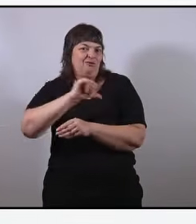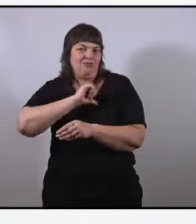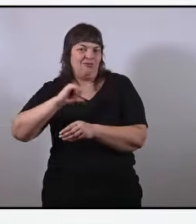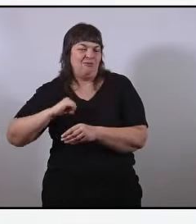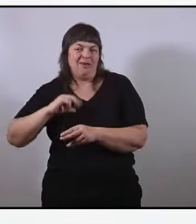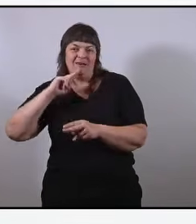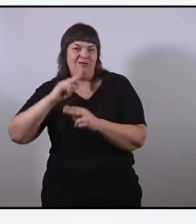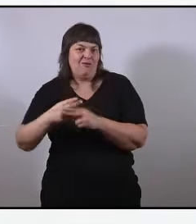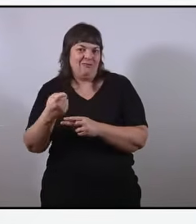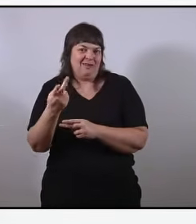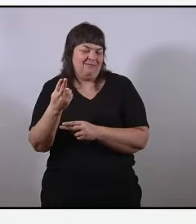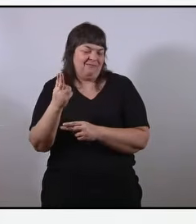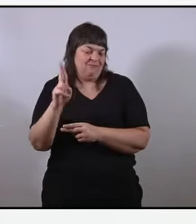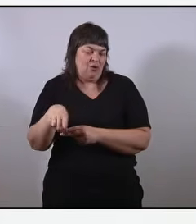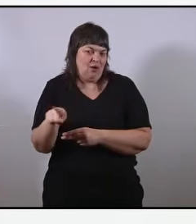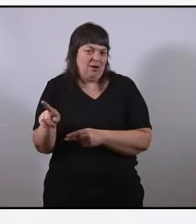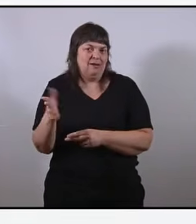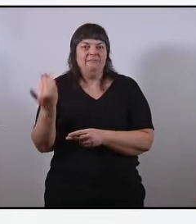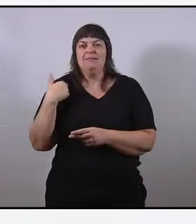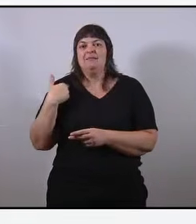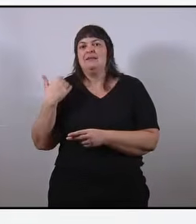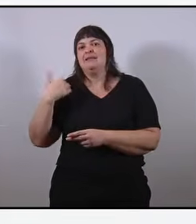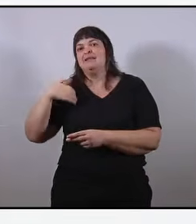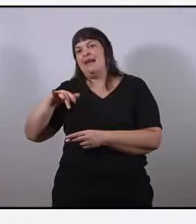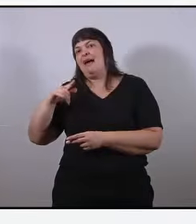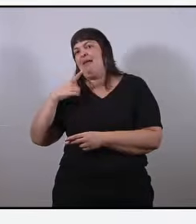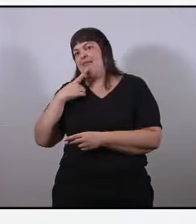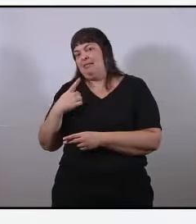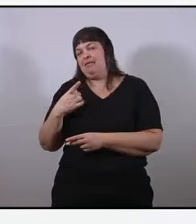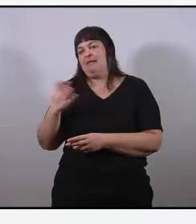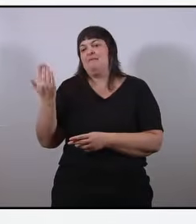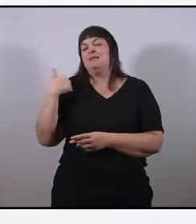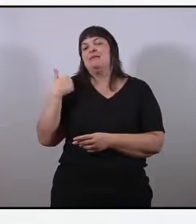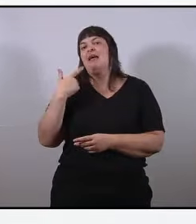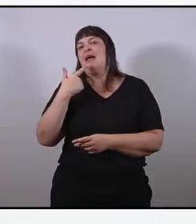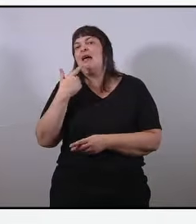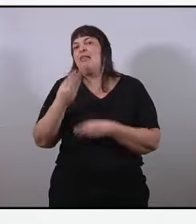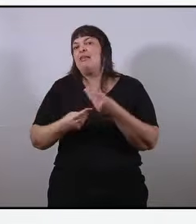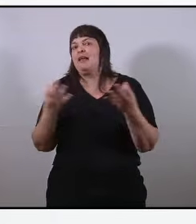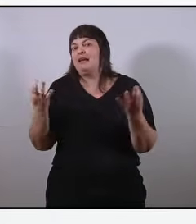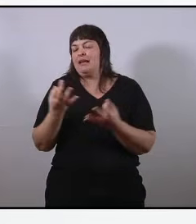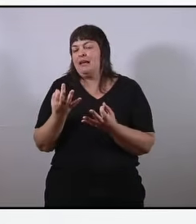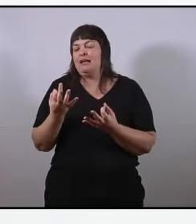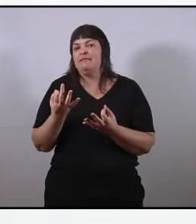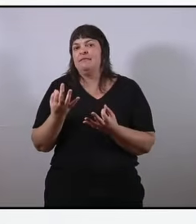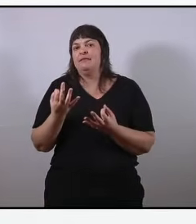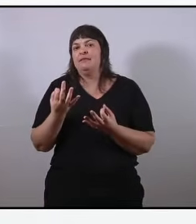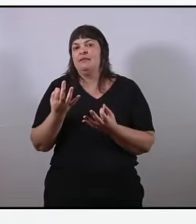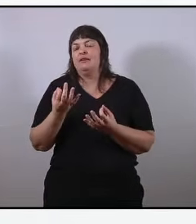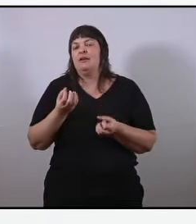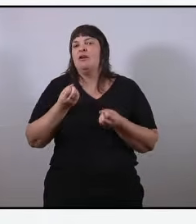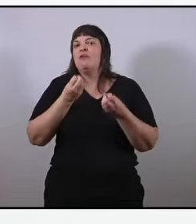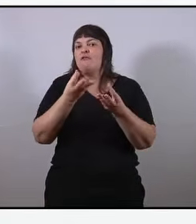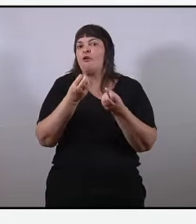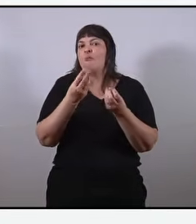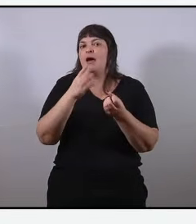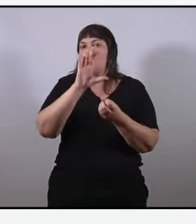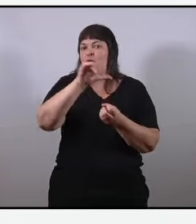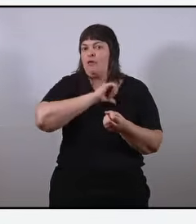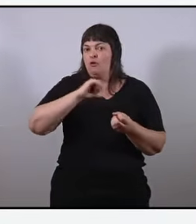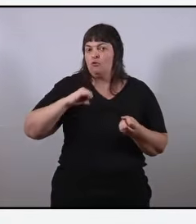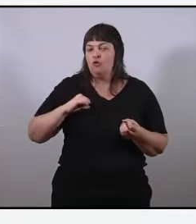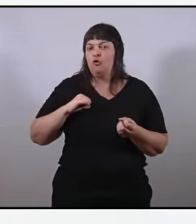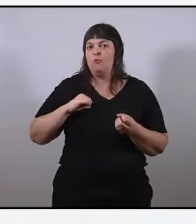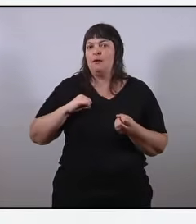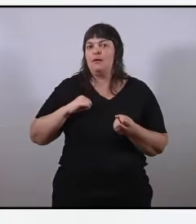ya lo dijimos en su momento. Lo que se hizo en su momento fue ahondar, comunicar a las comunidades autónomas una